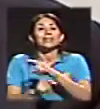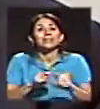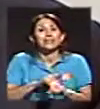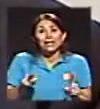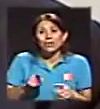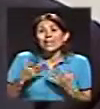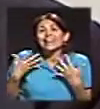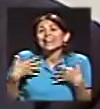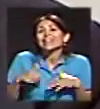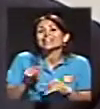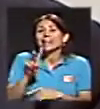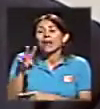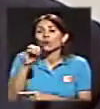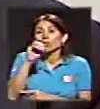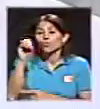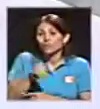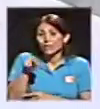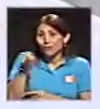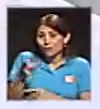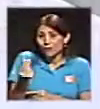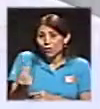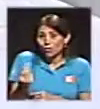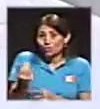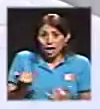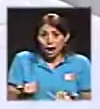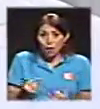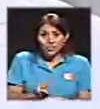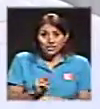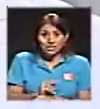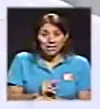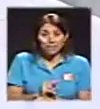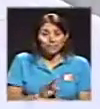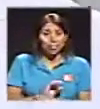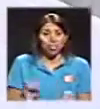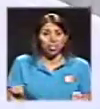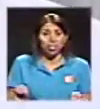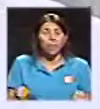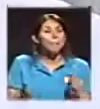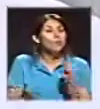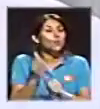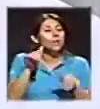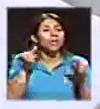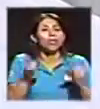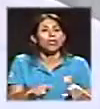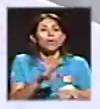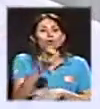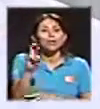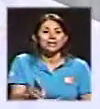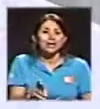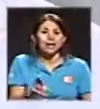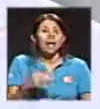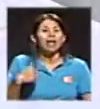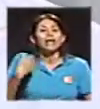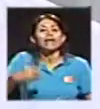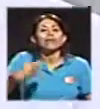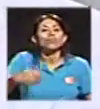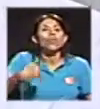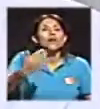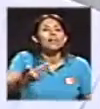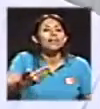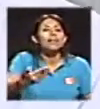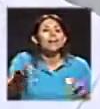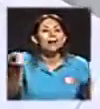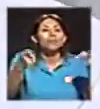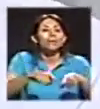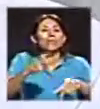están siendo invertidos en la actualidad. Y la mayoría se están quedando en Costa Rica, lo cual eventualmente va a causar problemas de